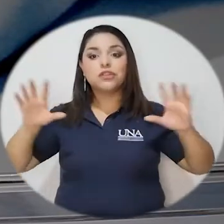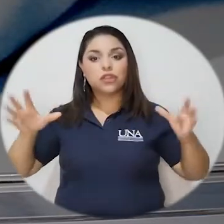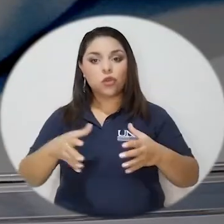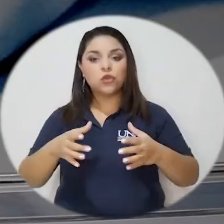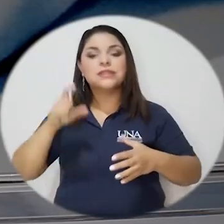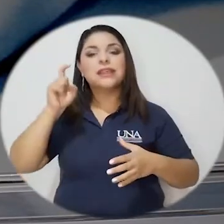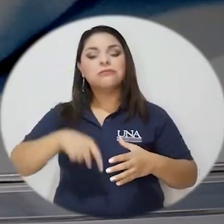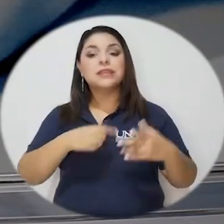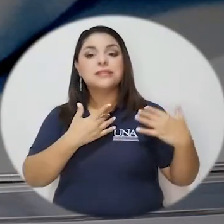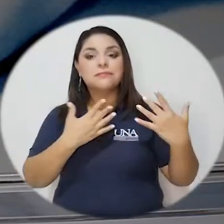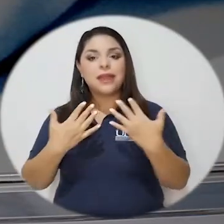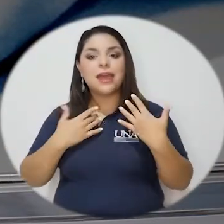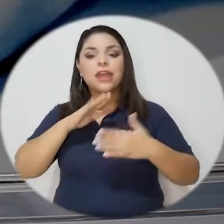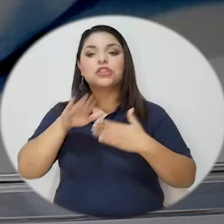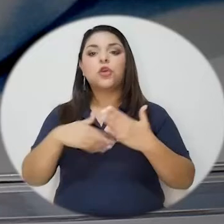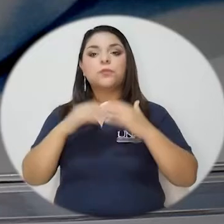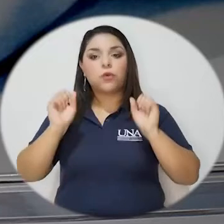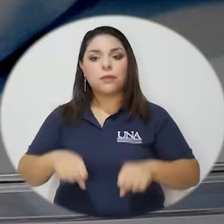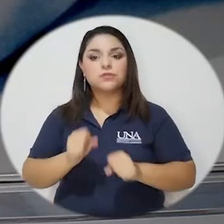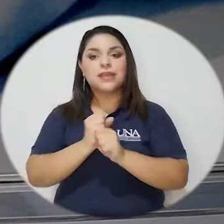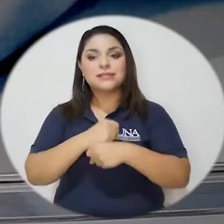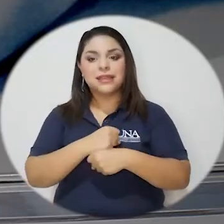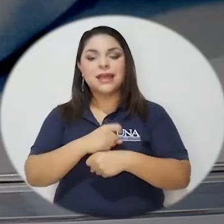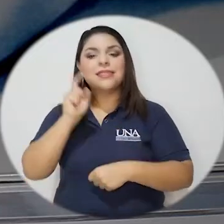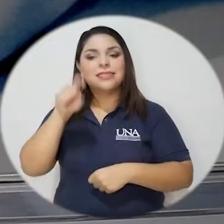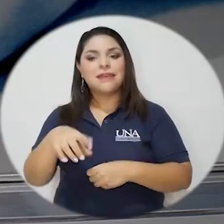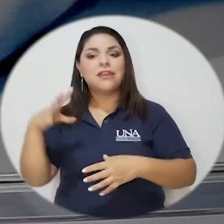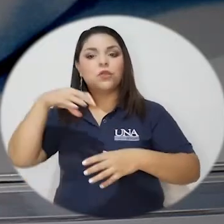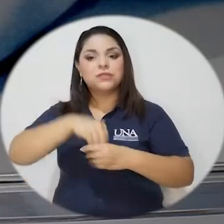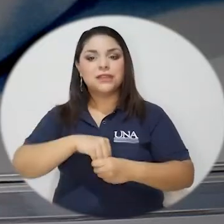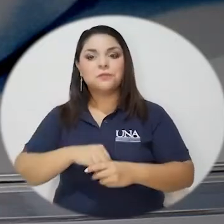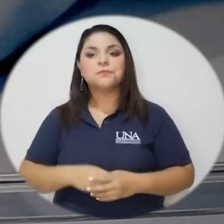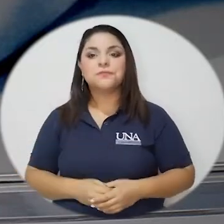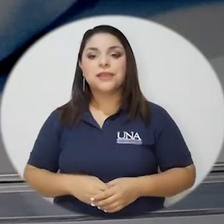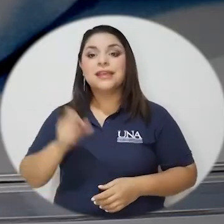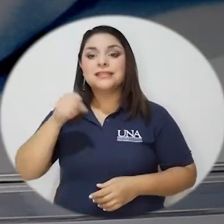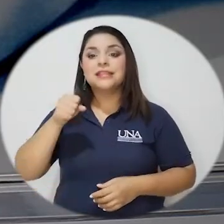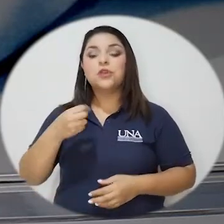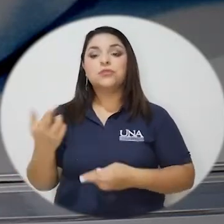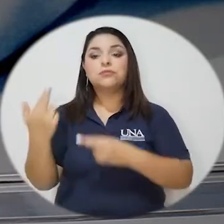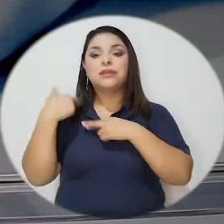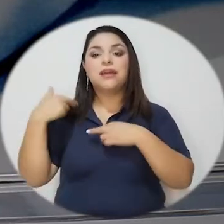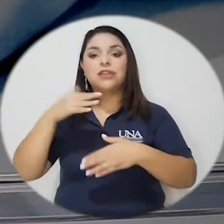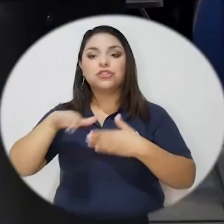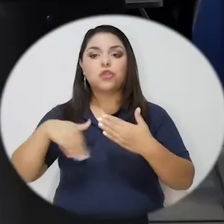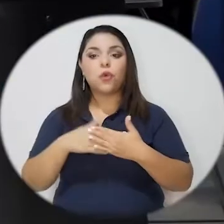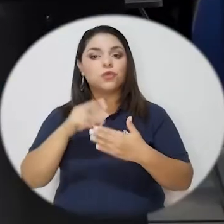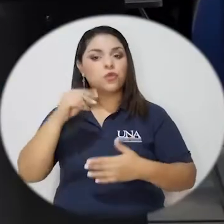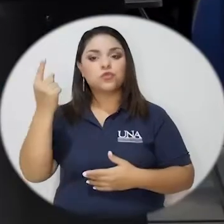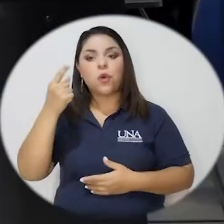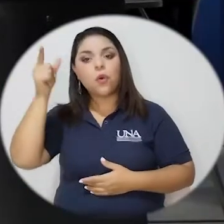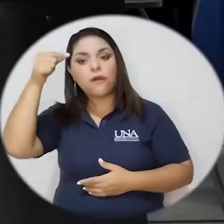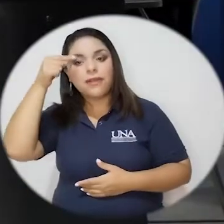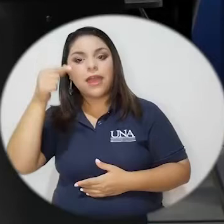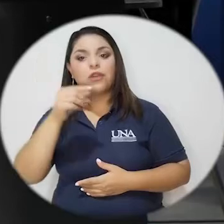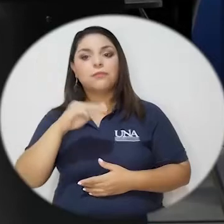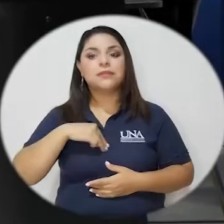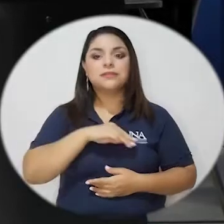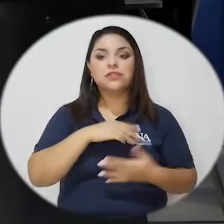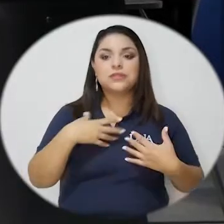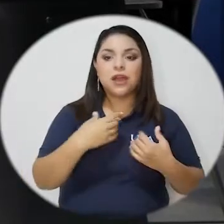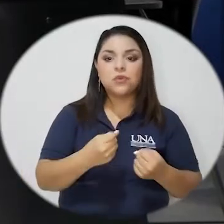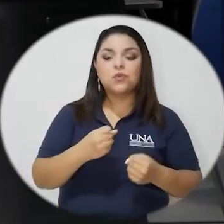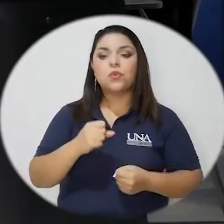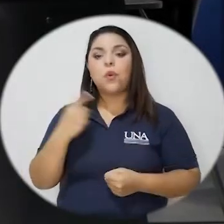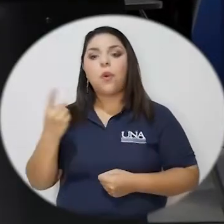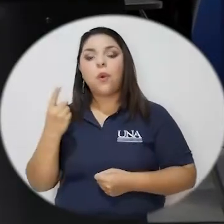que esperar que entre todos podemos hacerlo. Así es. Tiene que ser inclusivo. Y que es un asunto de todos y todas, no es solo del gobierno, no es solo del